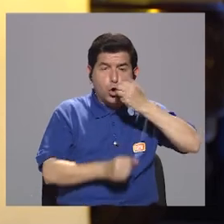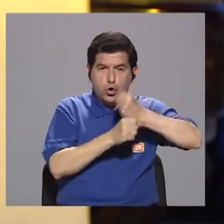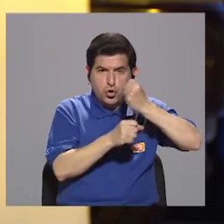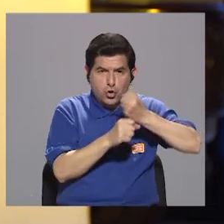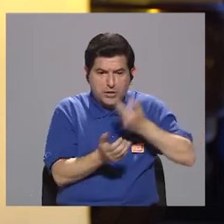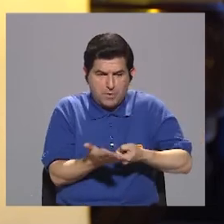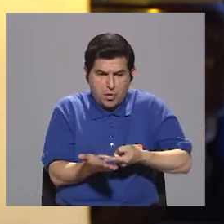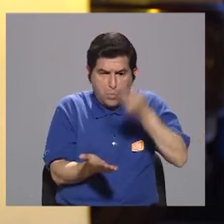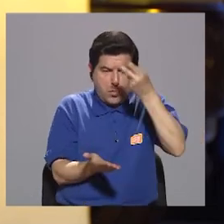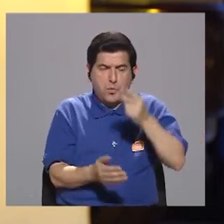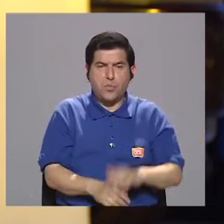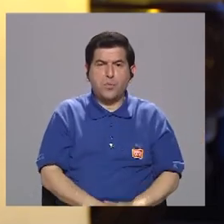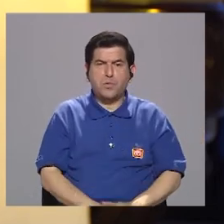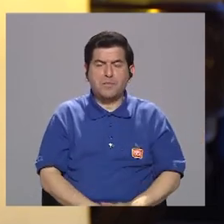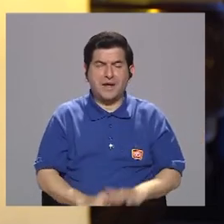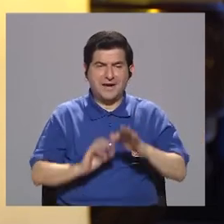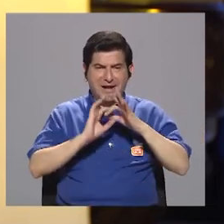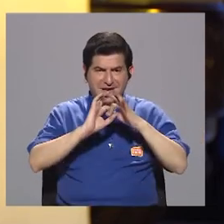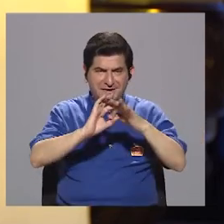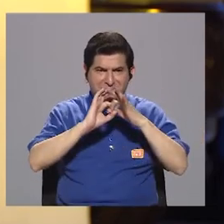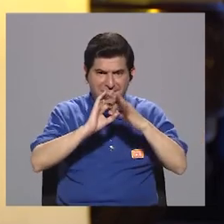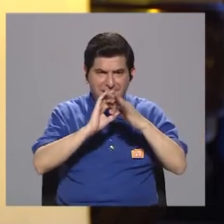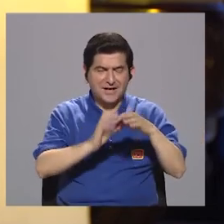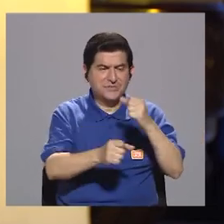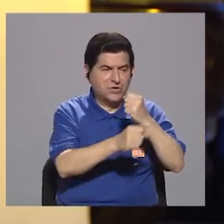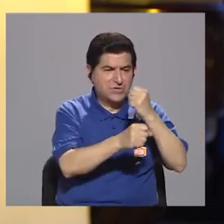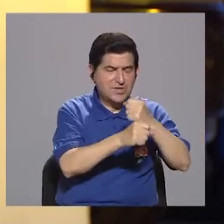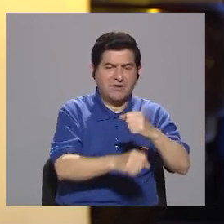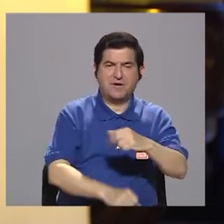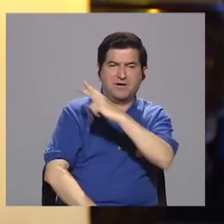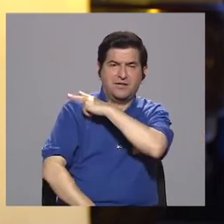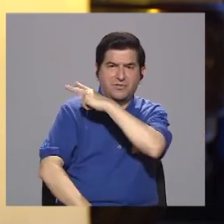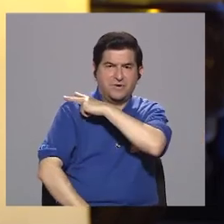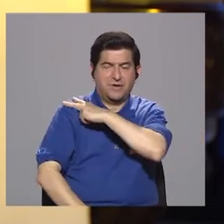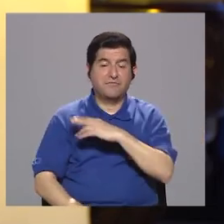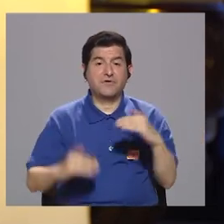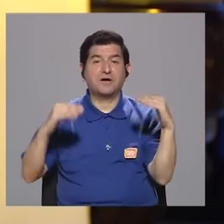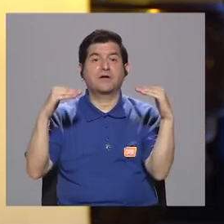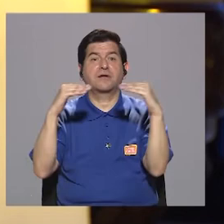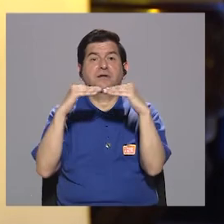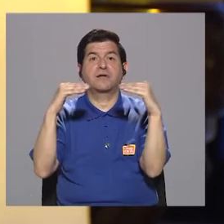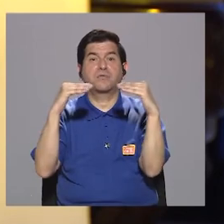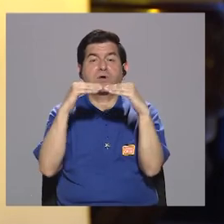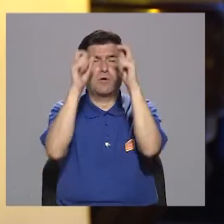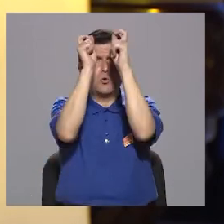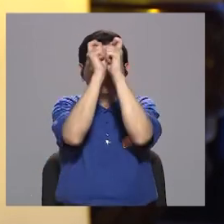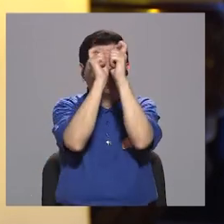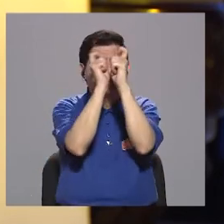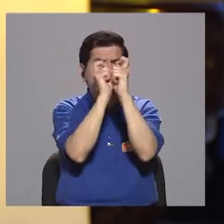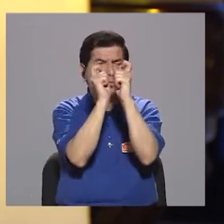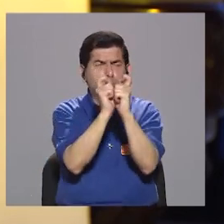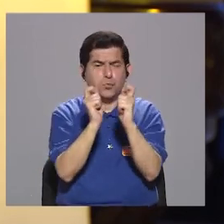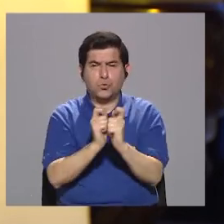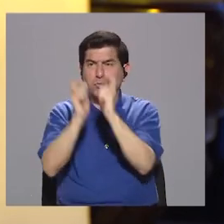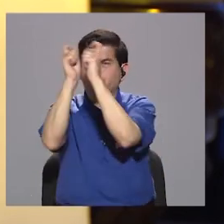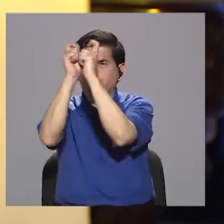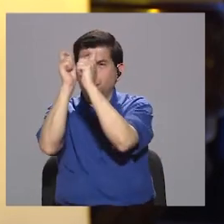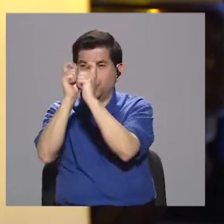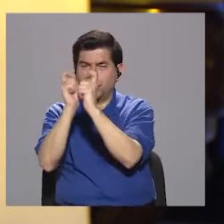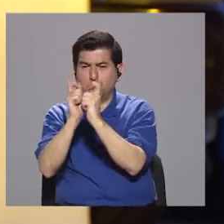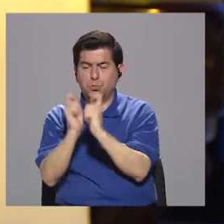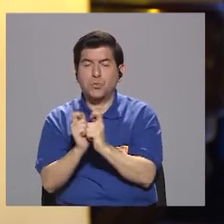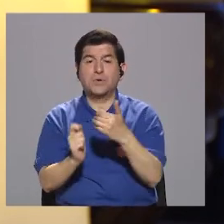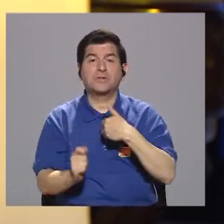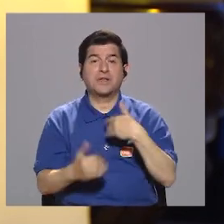Trabajo, que reguló las relaciones obrero-patronales a un nivel de detalle, y que es lo